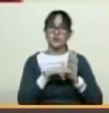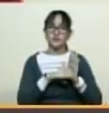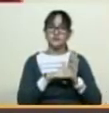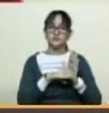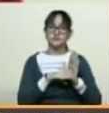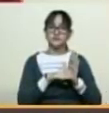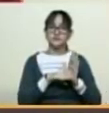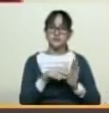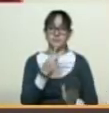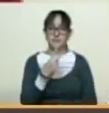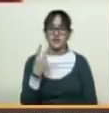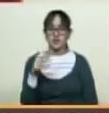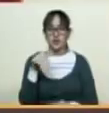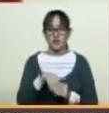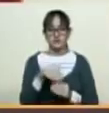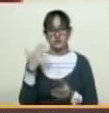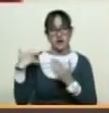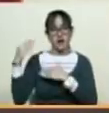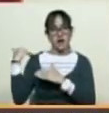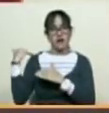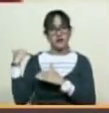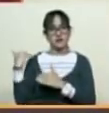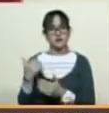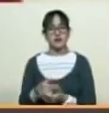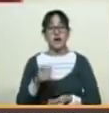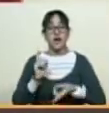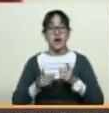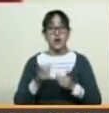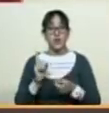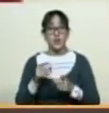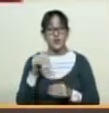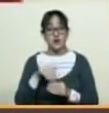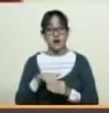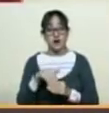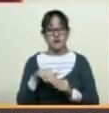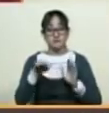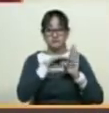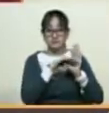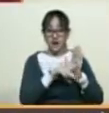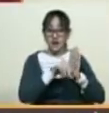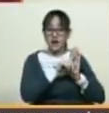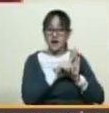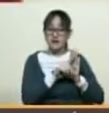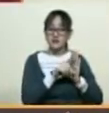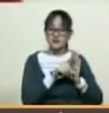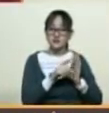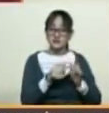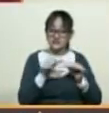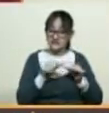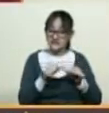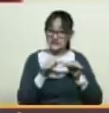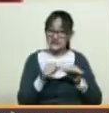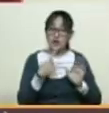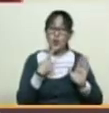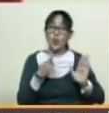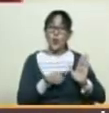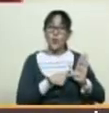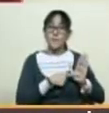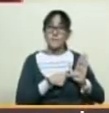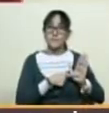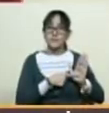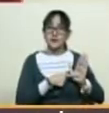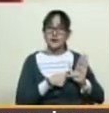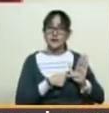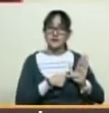en las 22 elecciones anteriores. Algunas de estas garantías que están acumuladas y que las vamos a seguir cumpliendo en